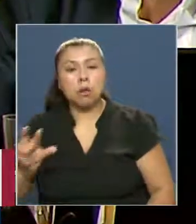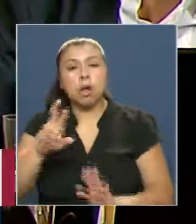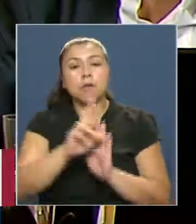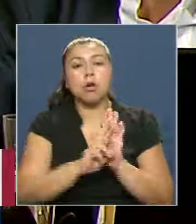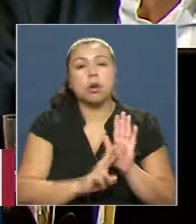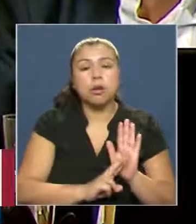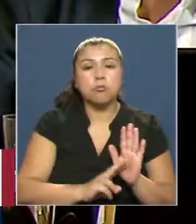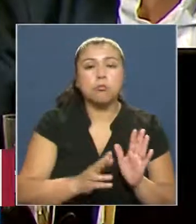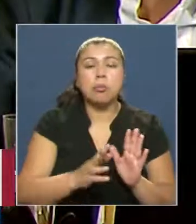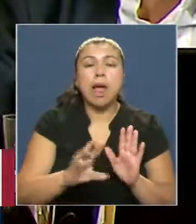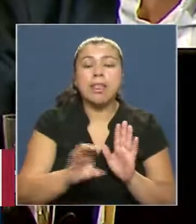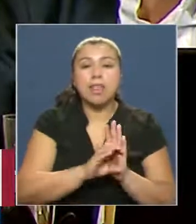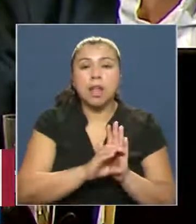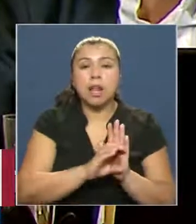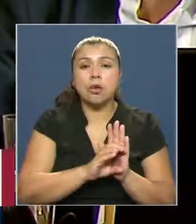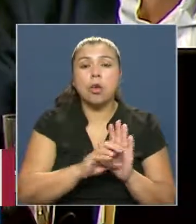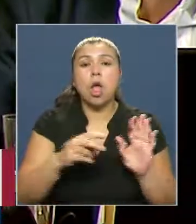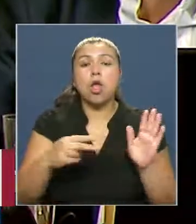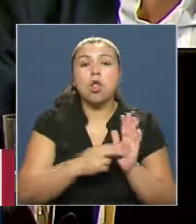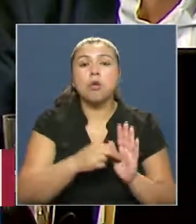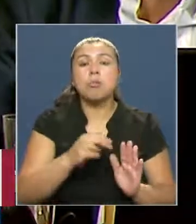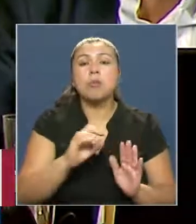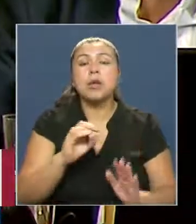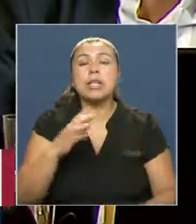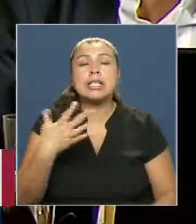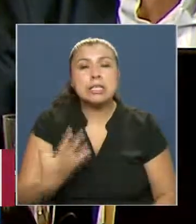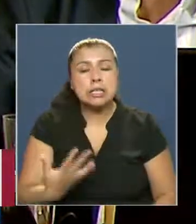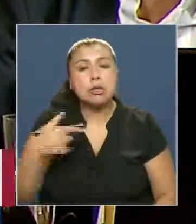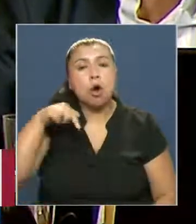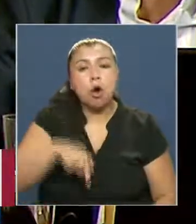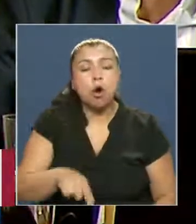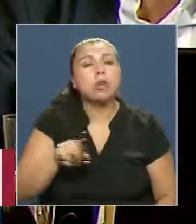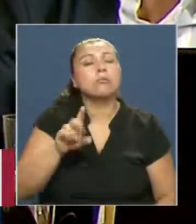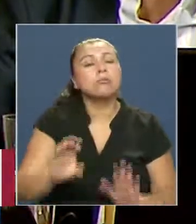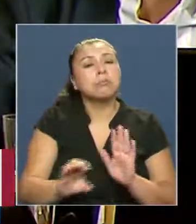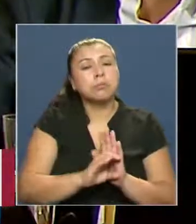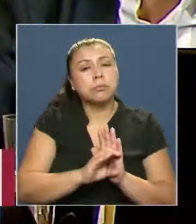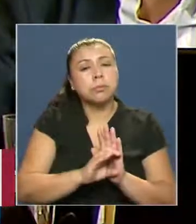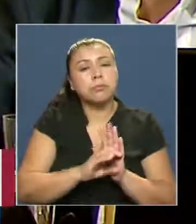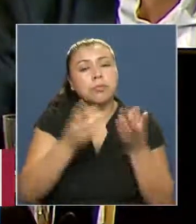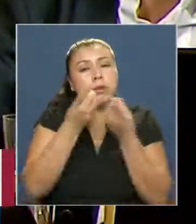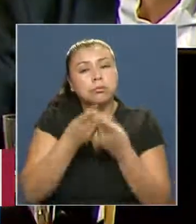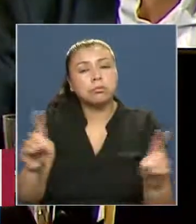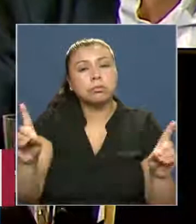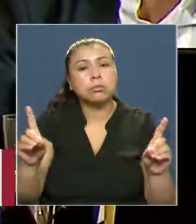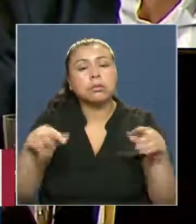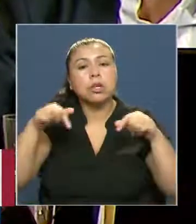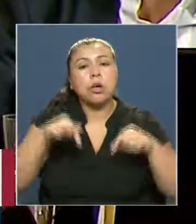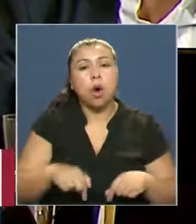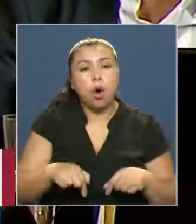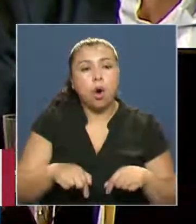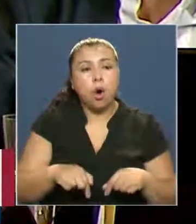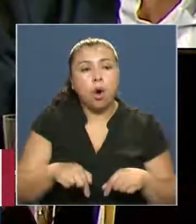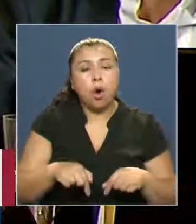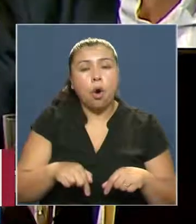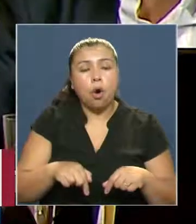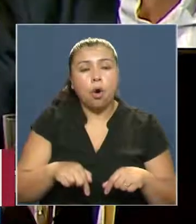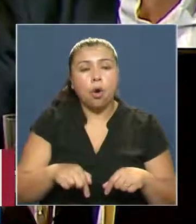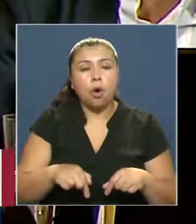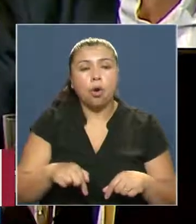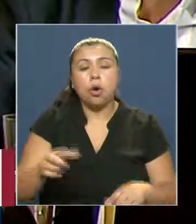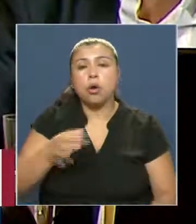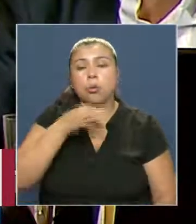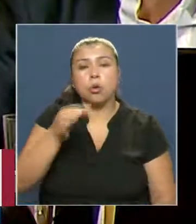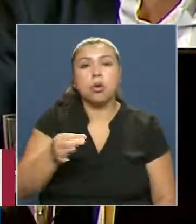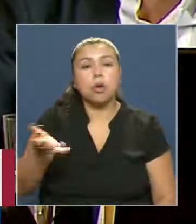gran reforma de la Constitución del 2005, hoy tenemos una Constitución democrática, hoy despunta la primavera, como señaló el